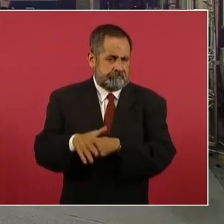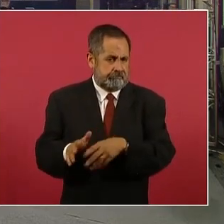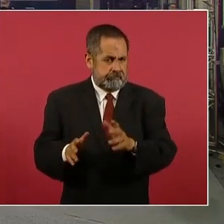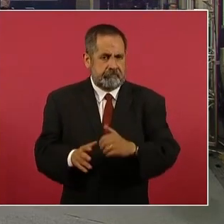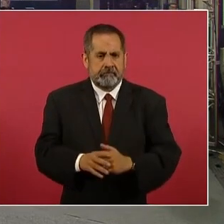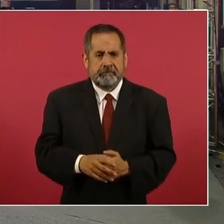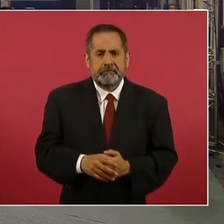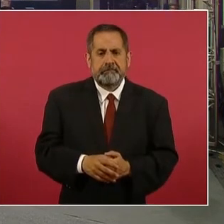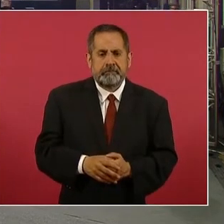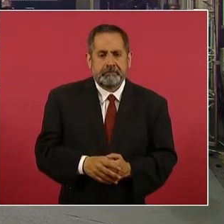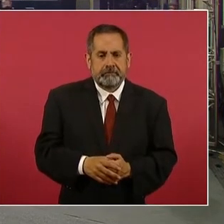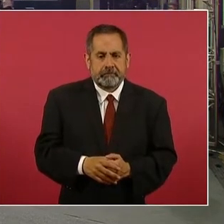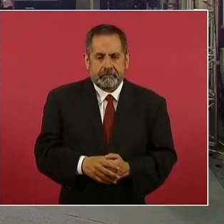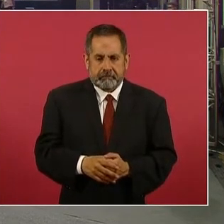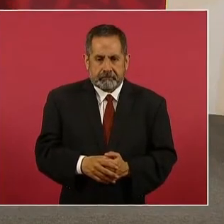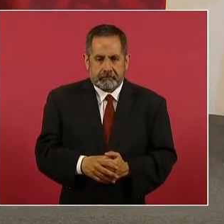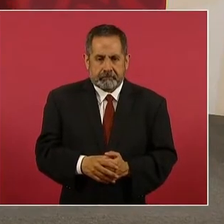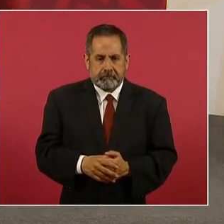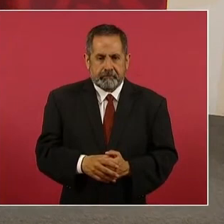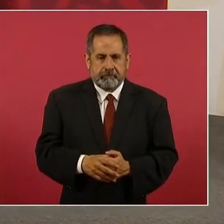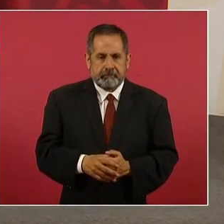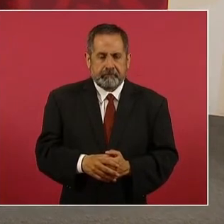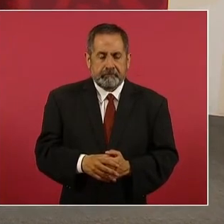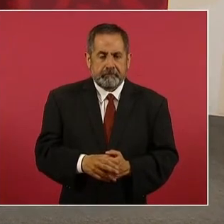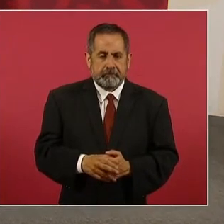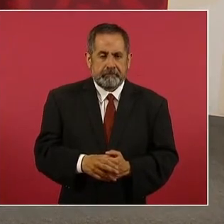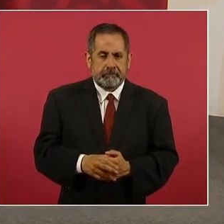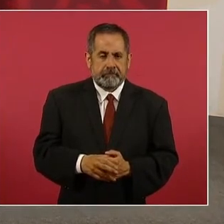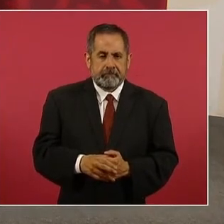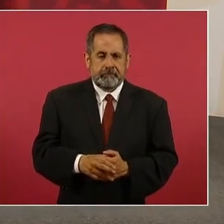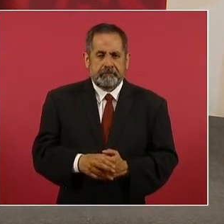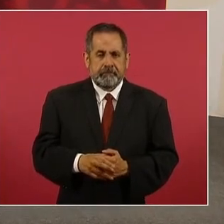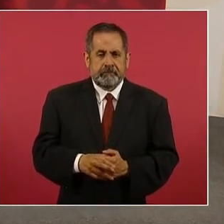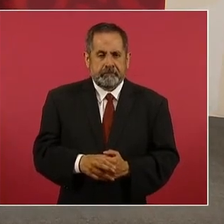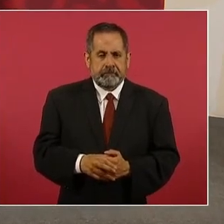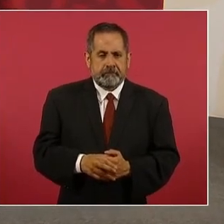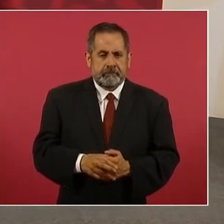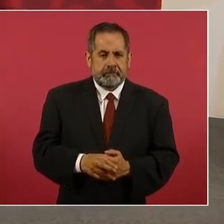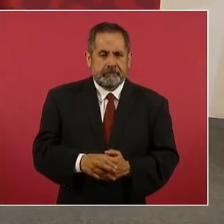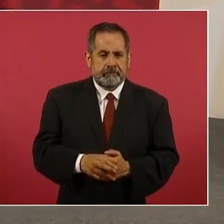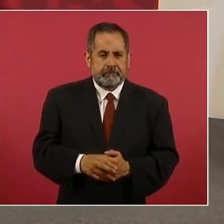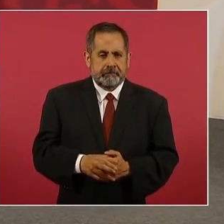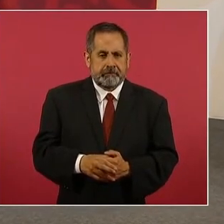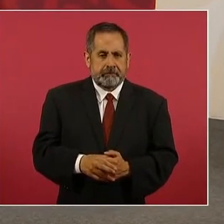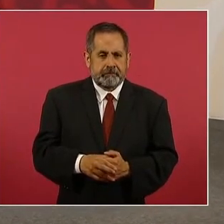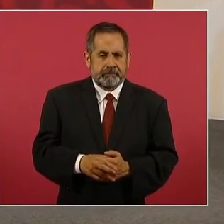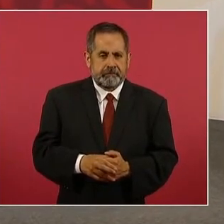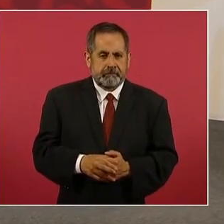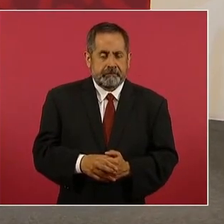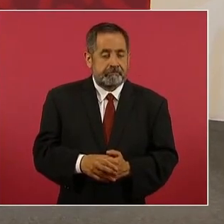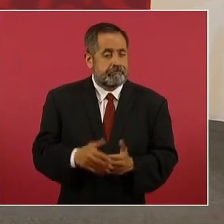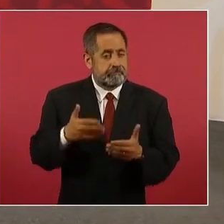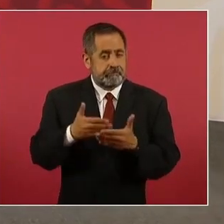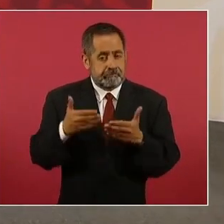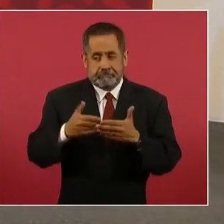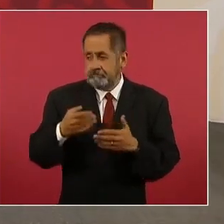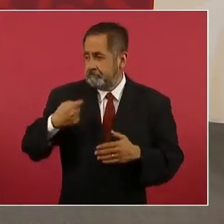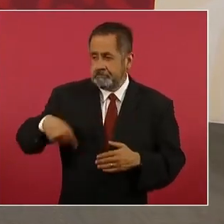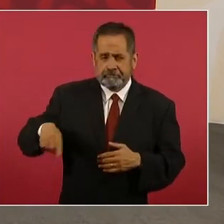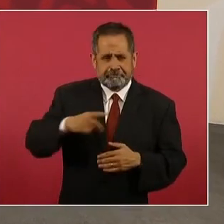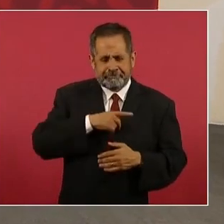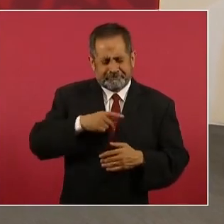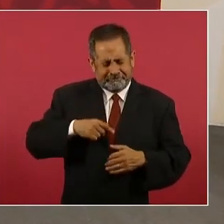tenemos que aplicarnos